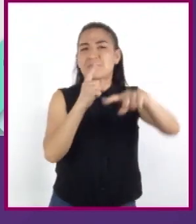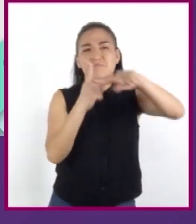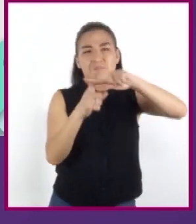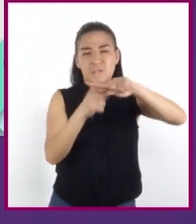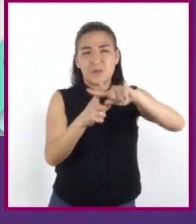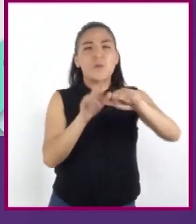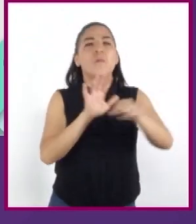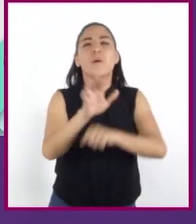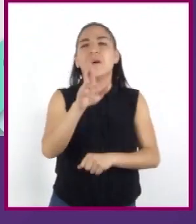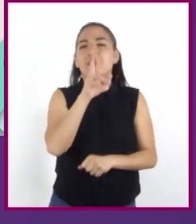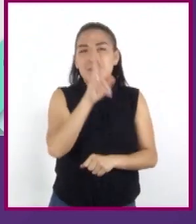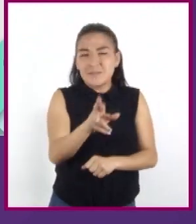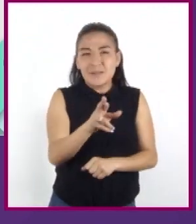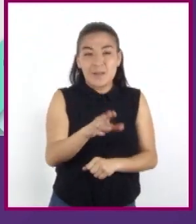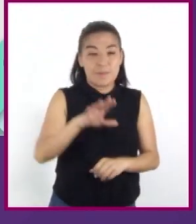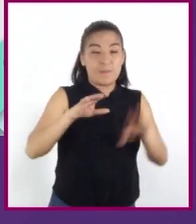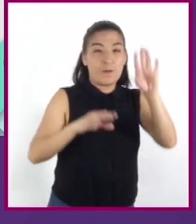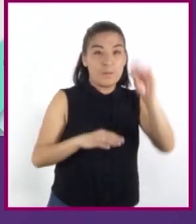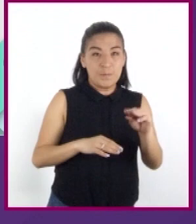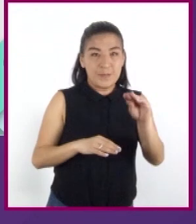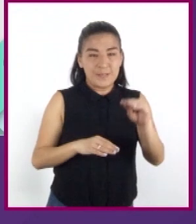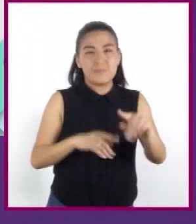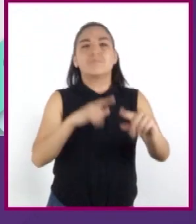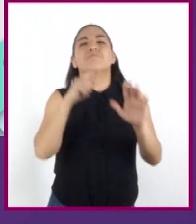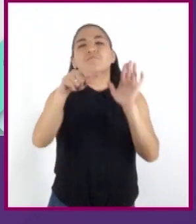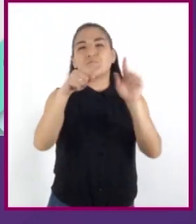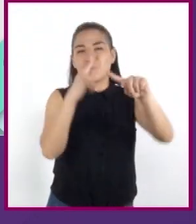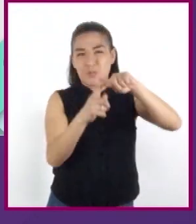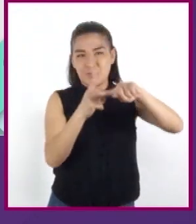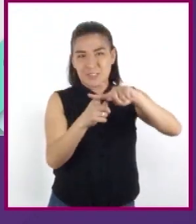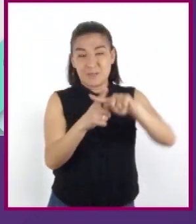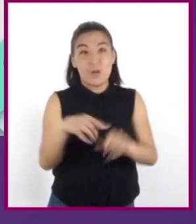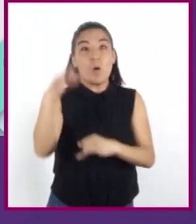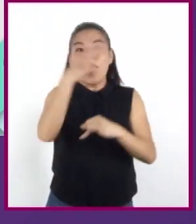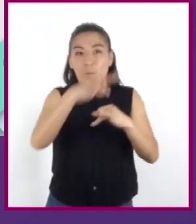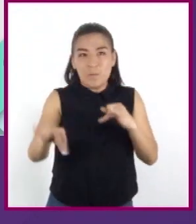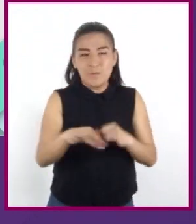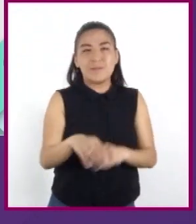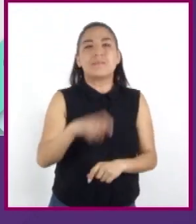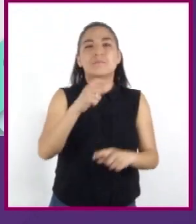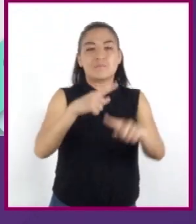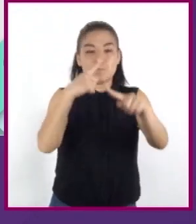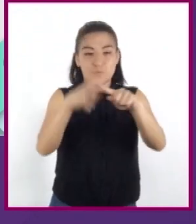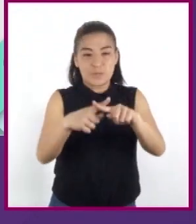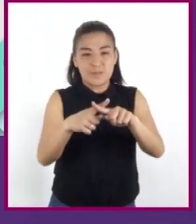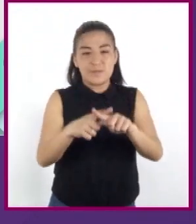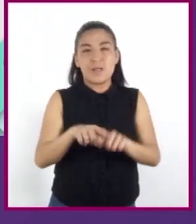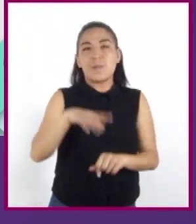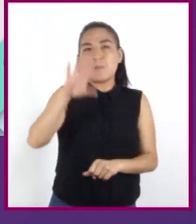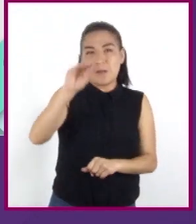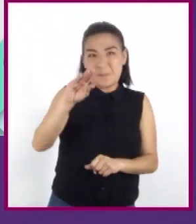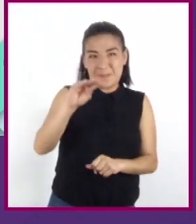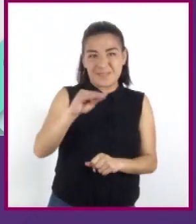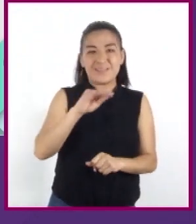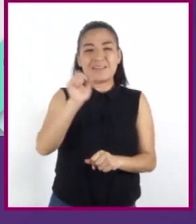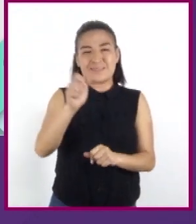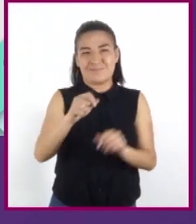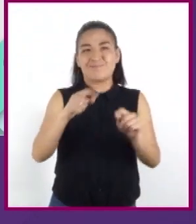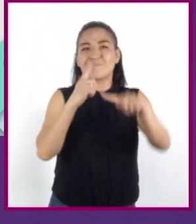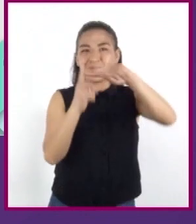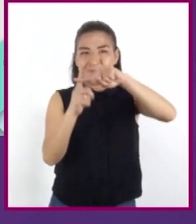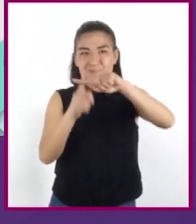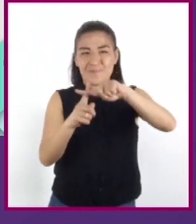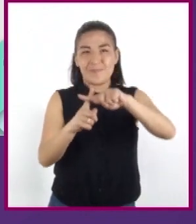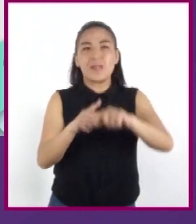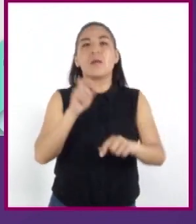resultado será 90 positivo. Por último, multiplicamos el 90 positivo del primer binomio por el